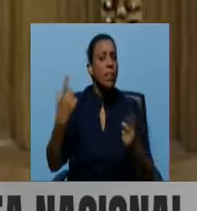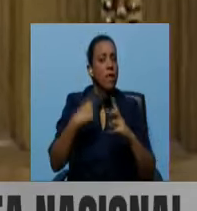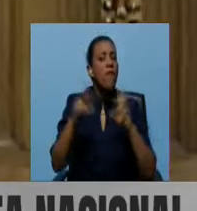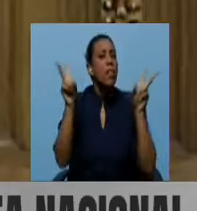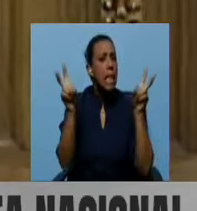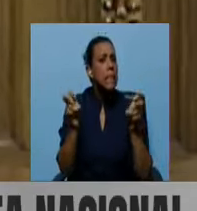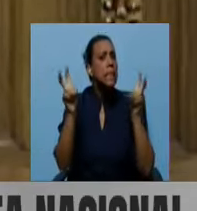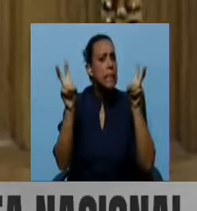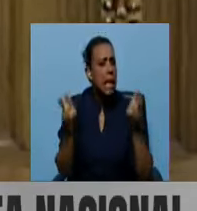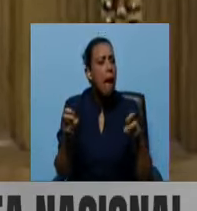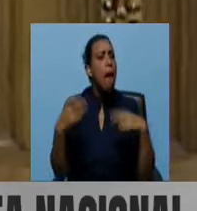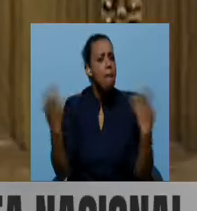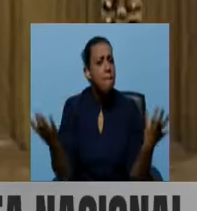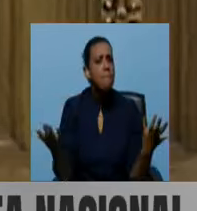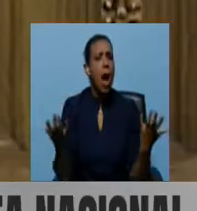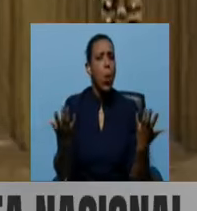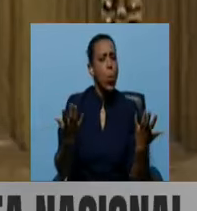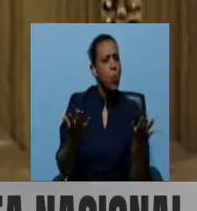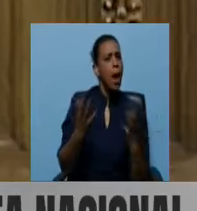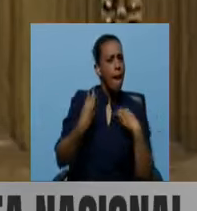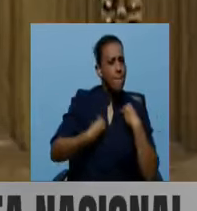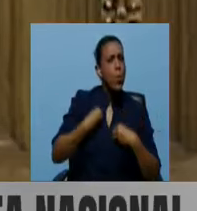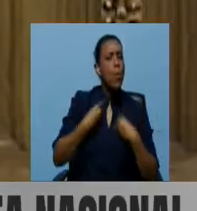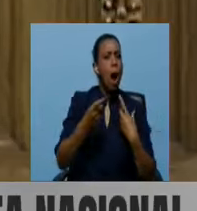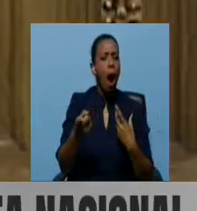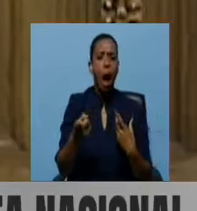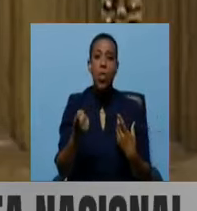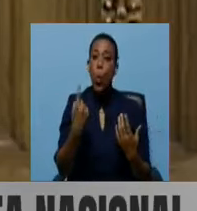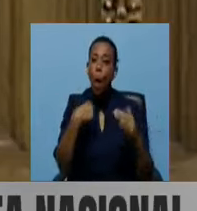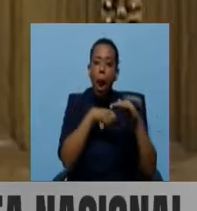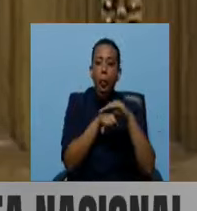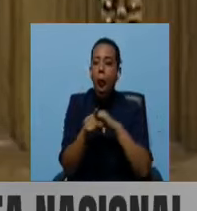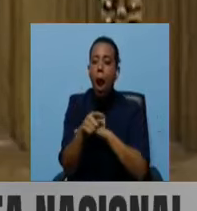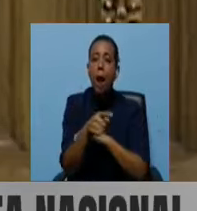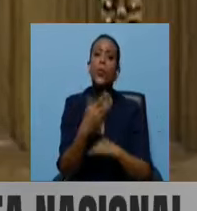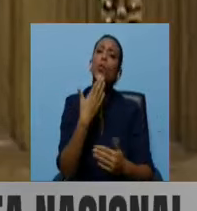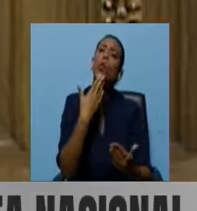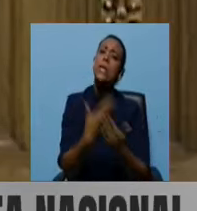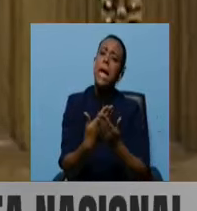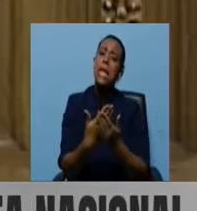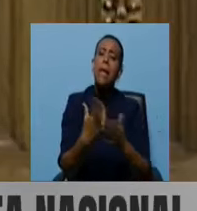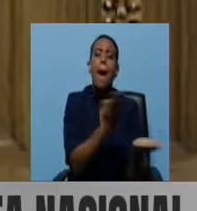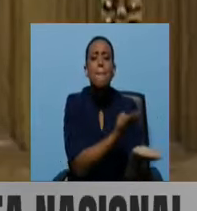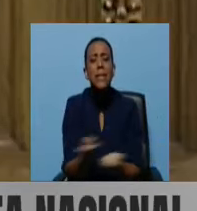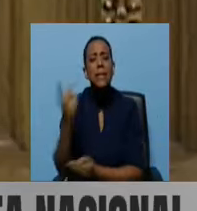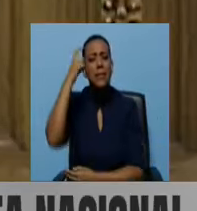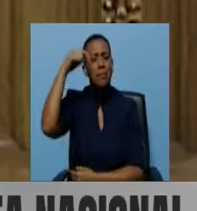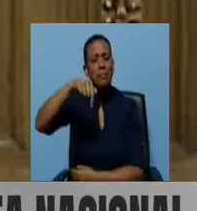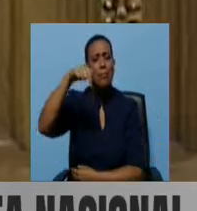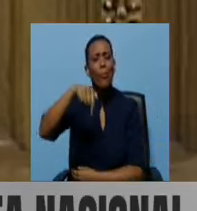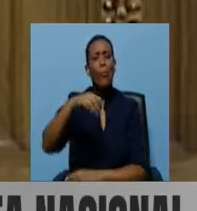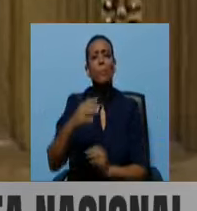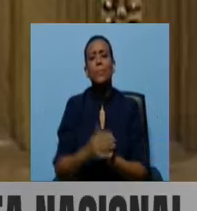temas. Y bueno, no me quiero ir, solamente quiero agradecer mucho por esta invitación.